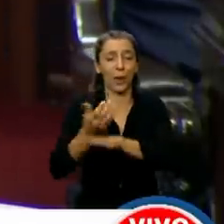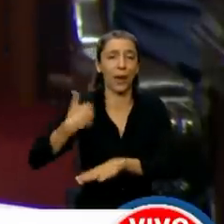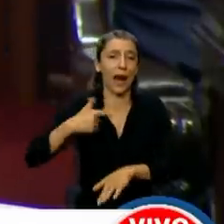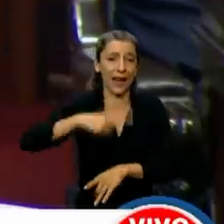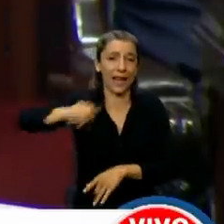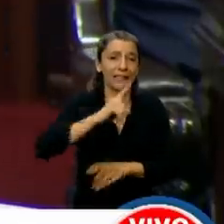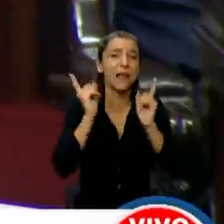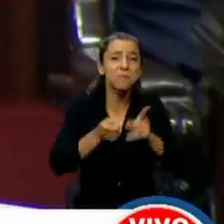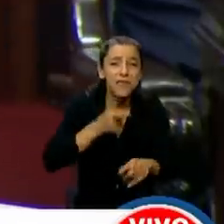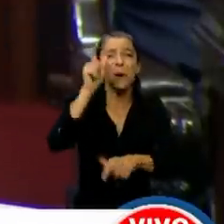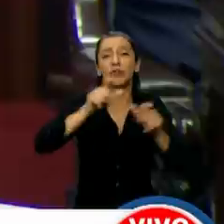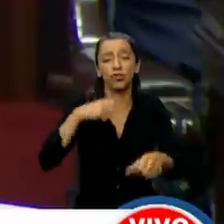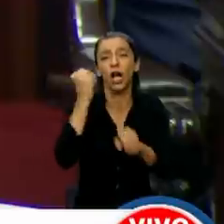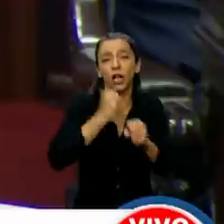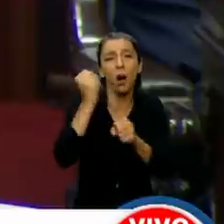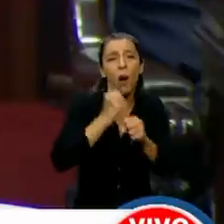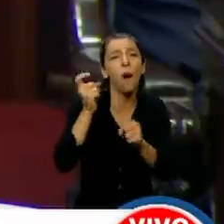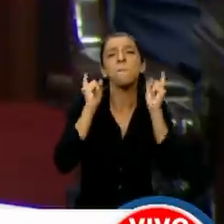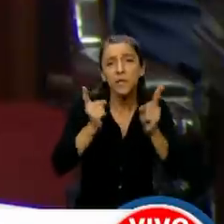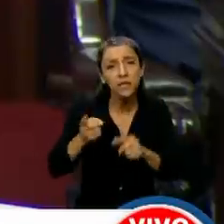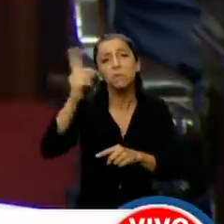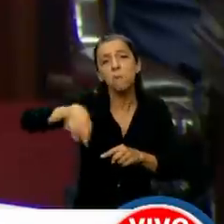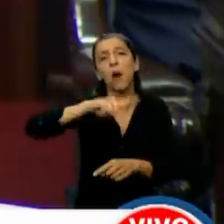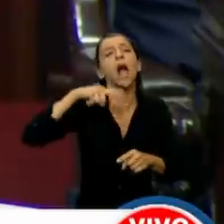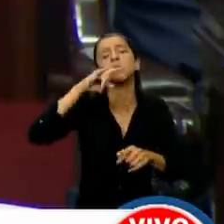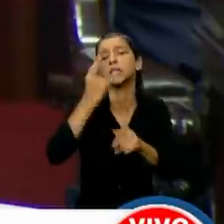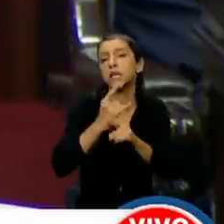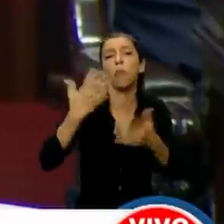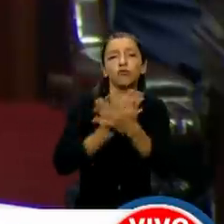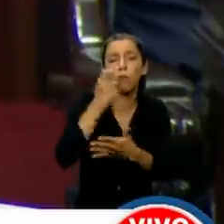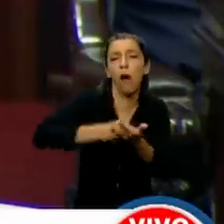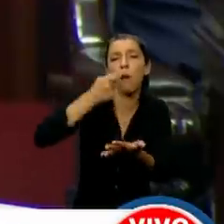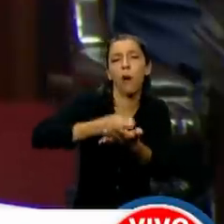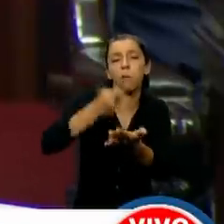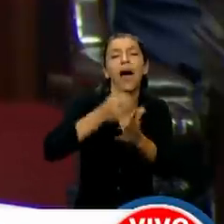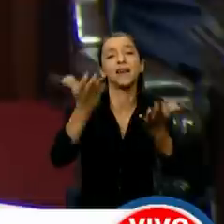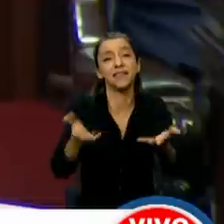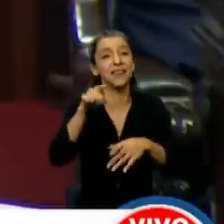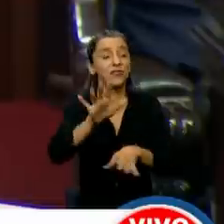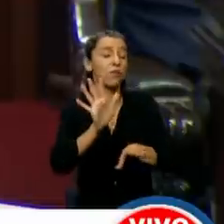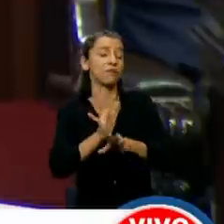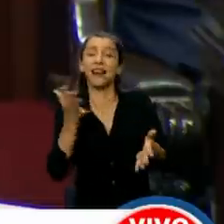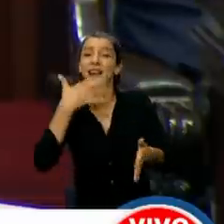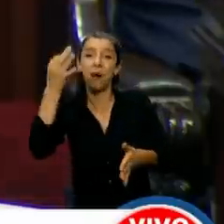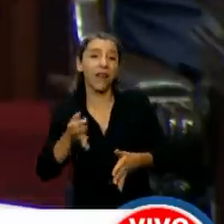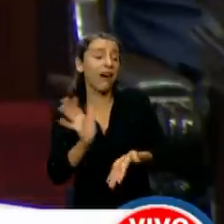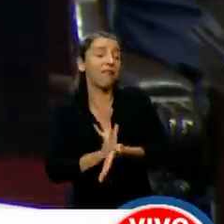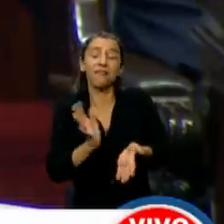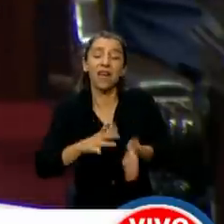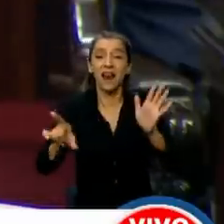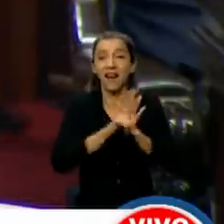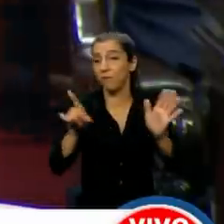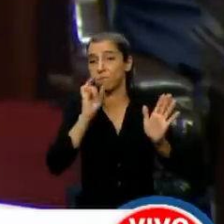media a la que ustedes golpean continuamente significa un subsidio cruzado está prohibido saben el marco regulatorio lo prohíbe